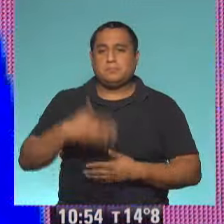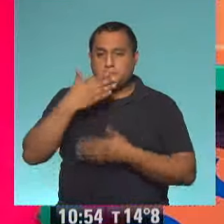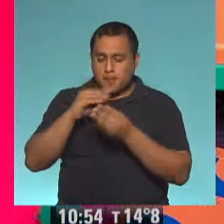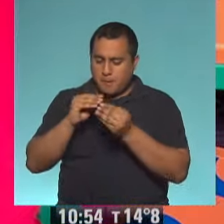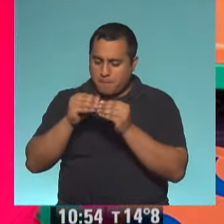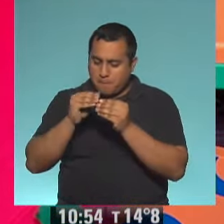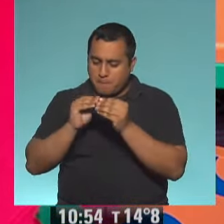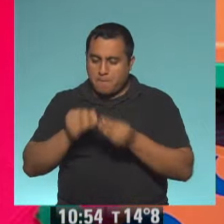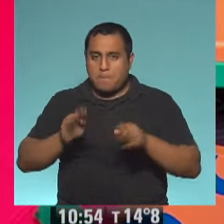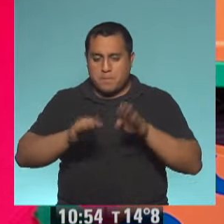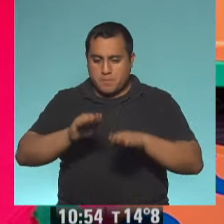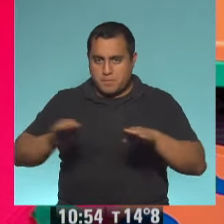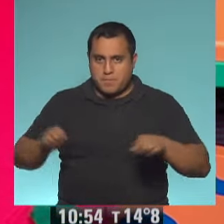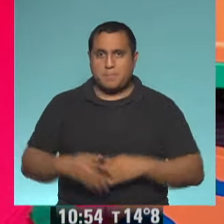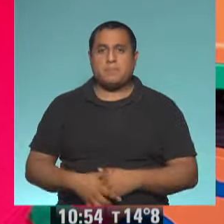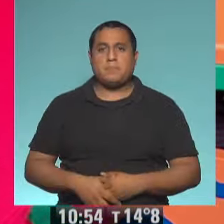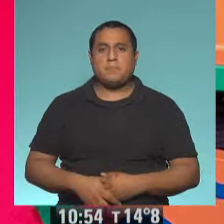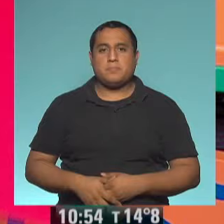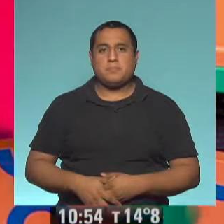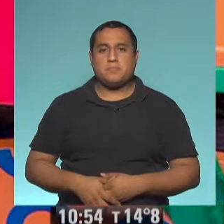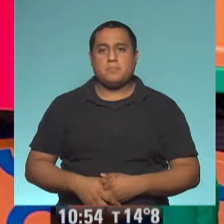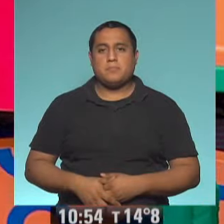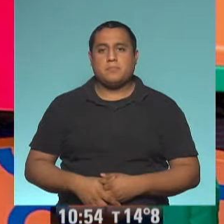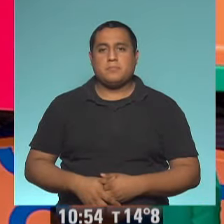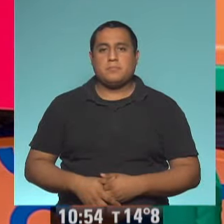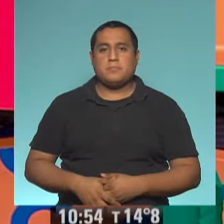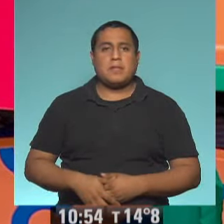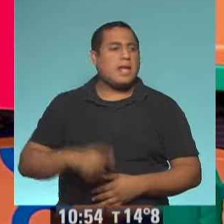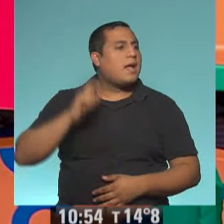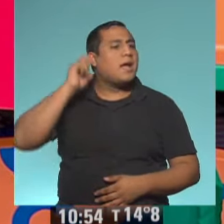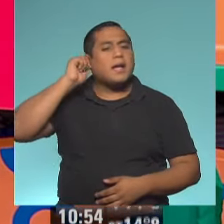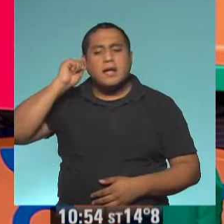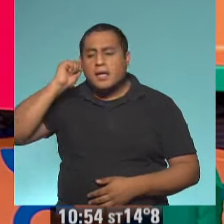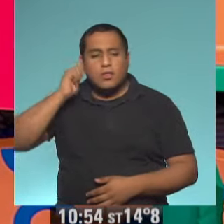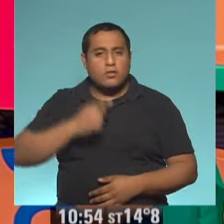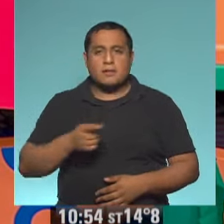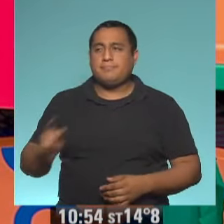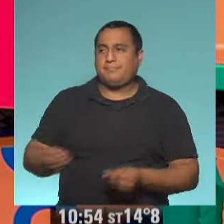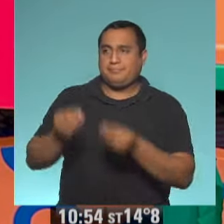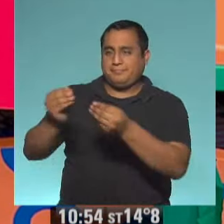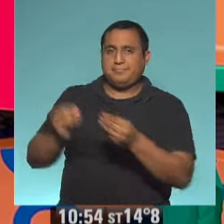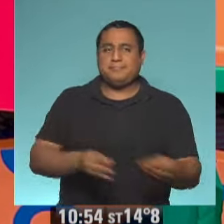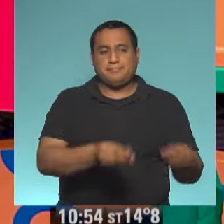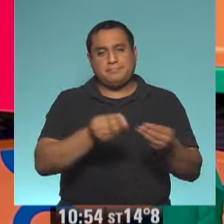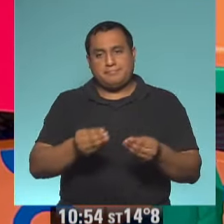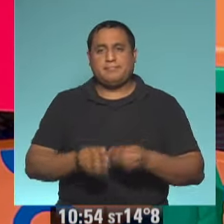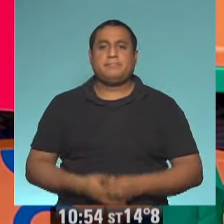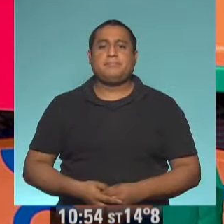papel. Ahí va. ¿Dónde está la G? Acá tenemos una G.